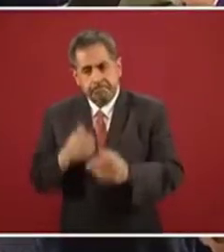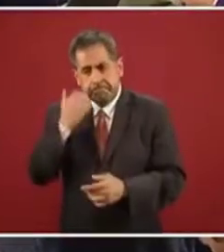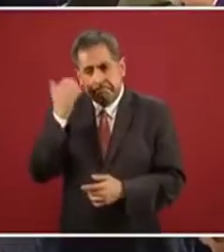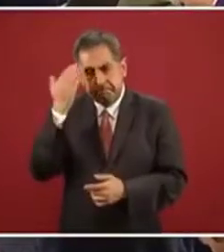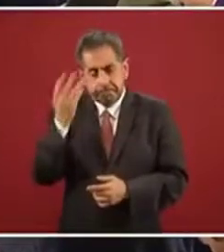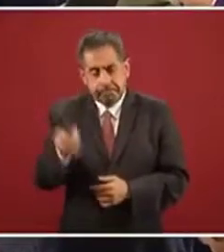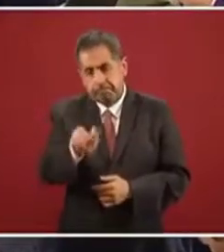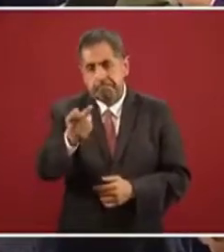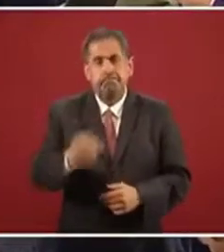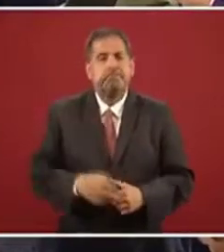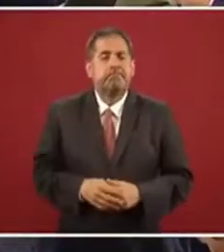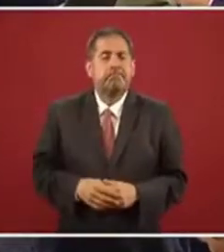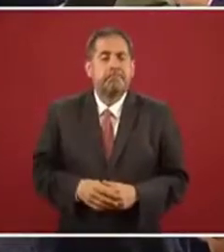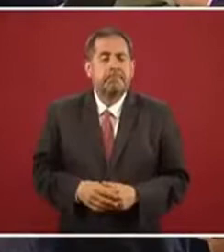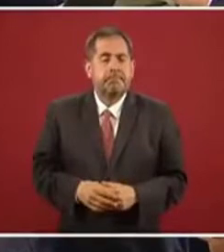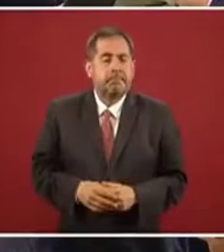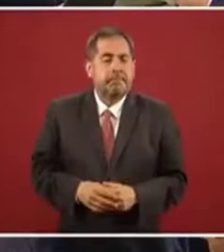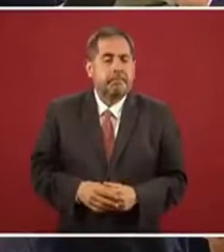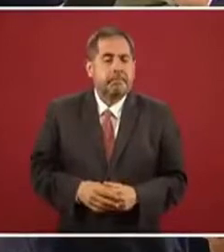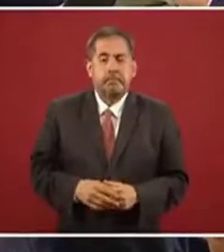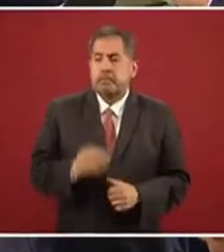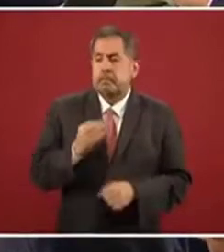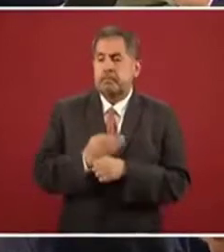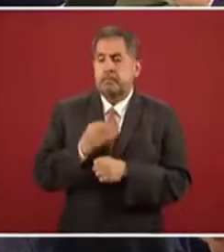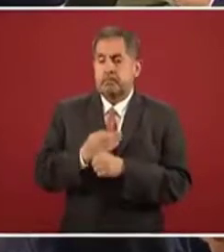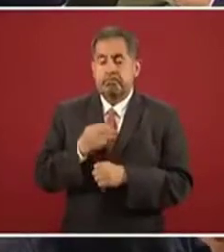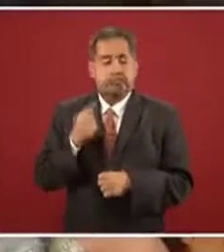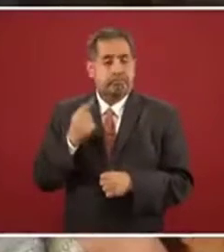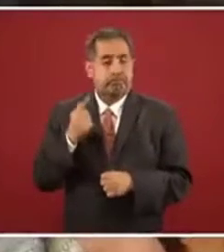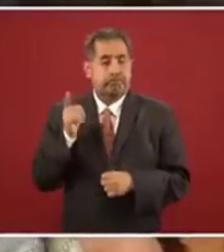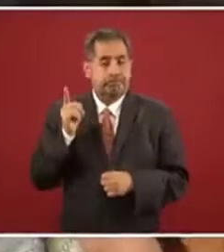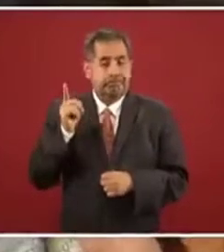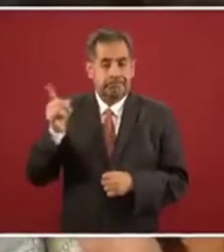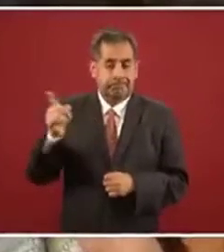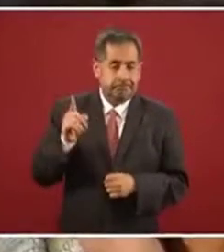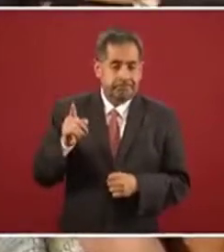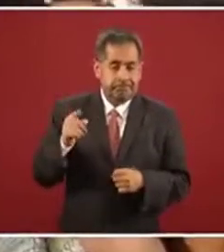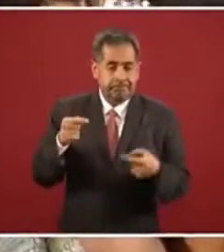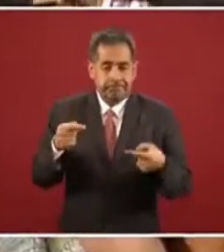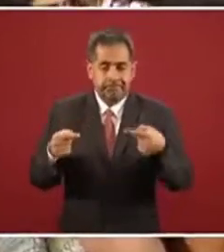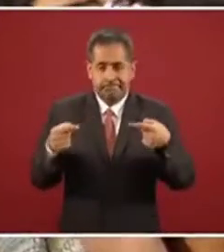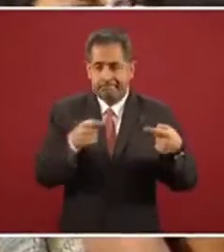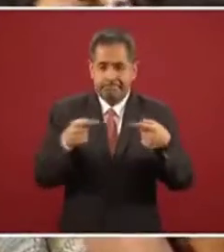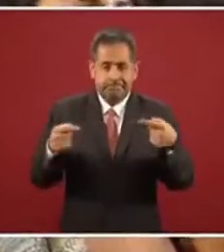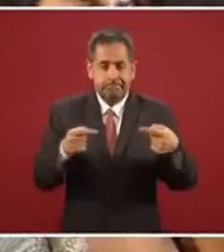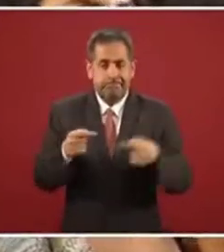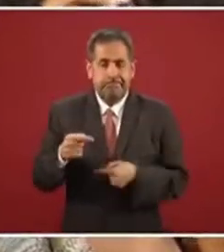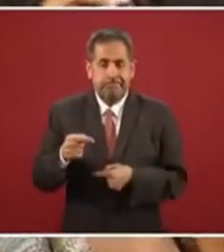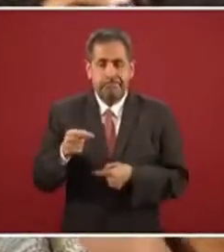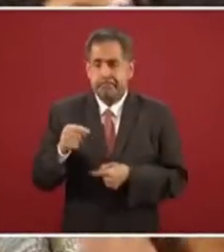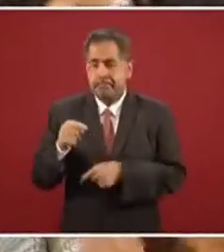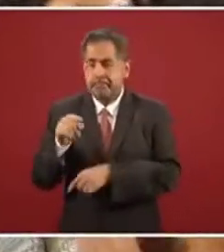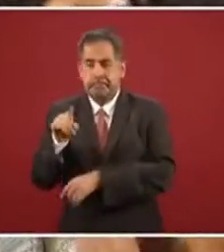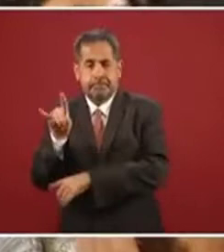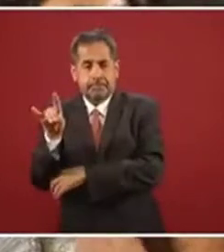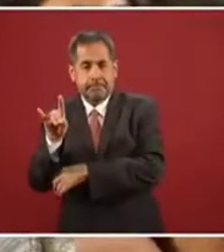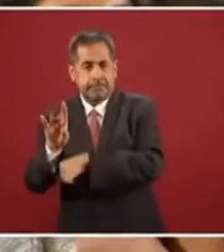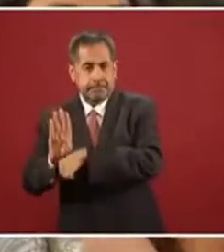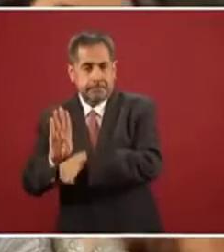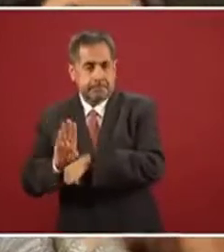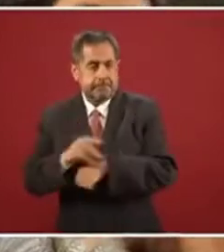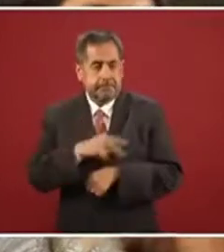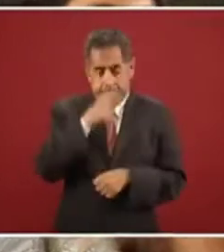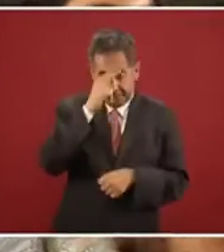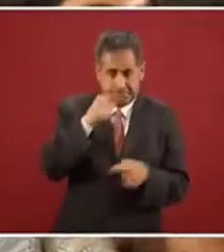preguntarle si esta crisis que están teniendo entre Bolivia y México no está